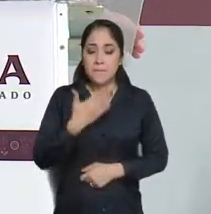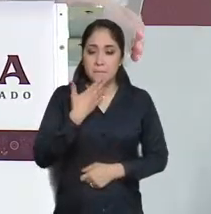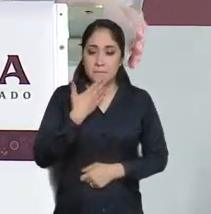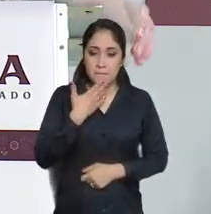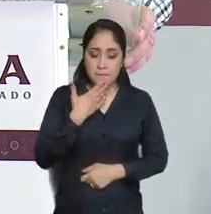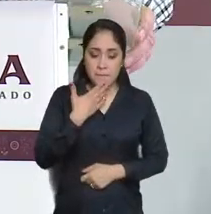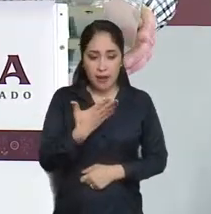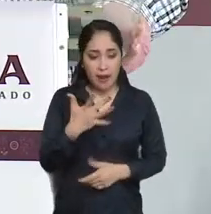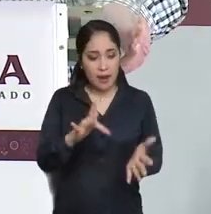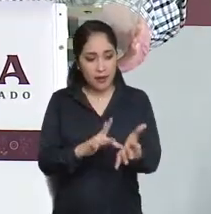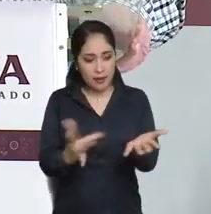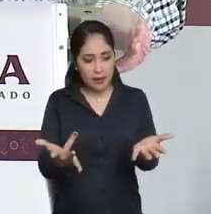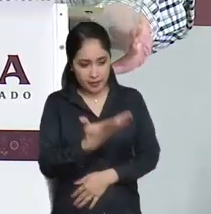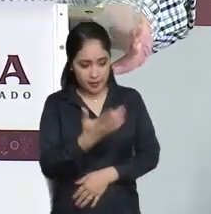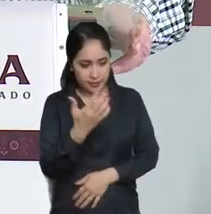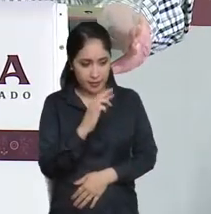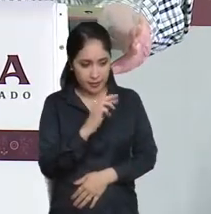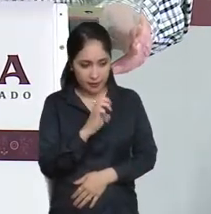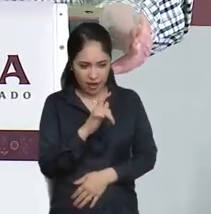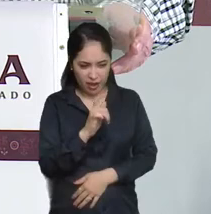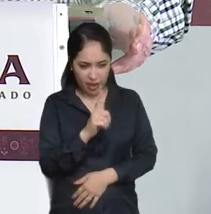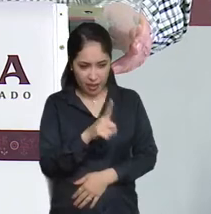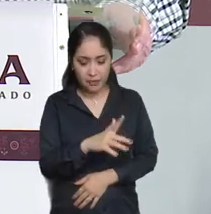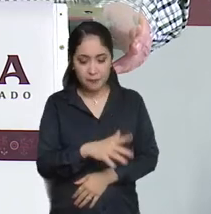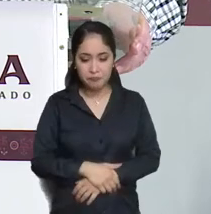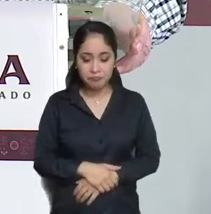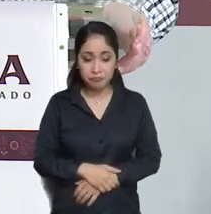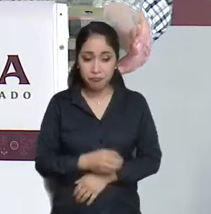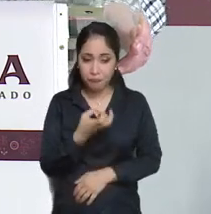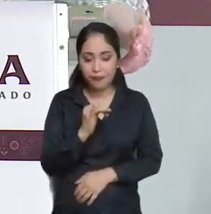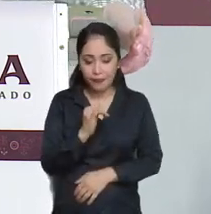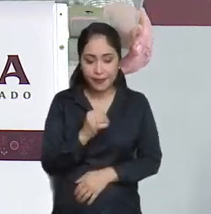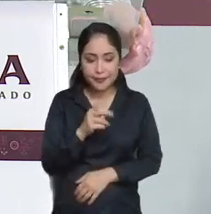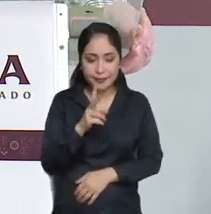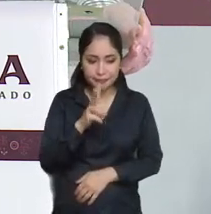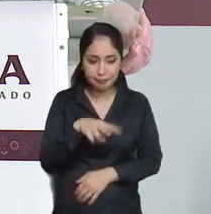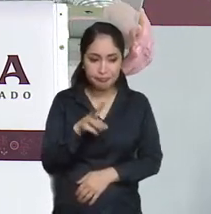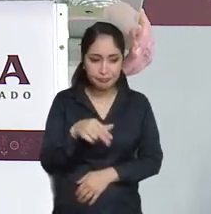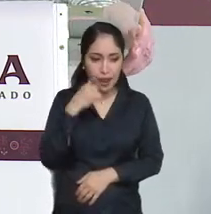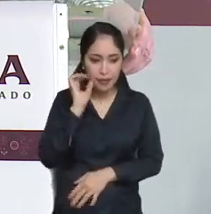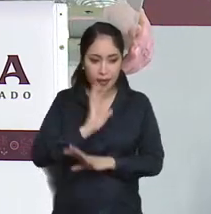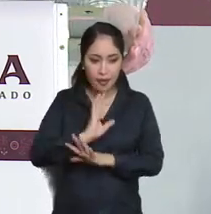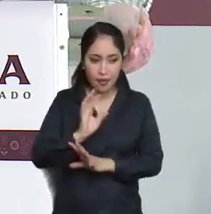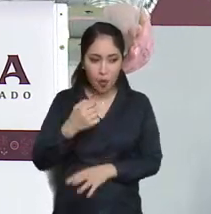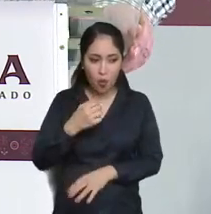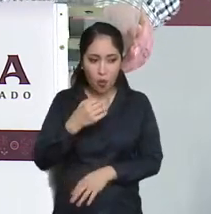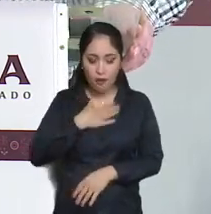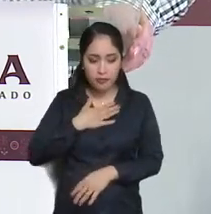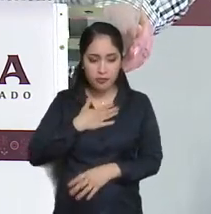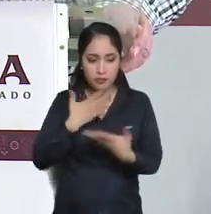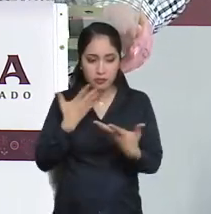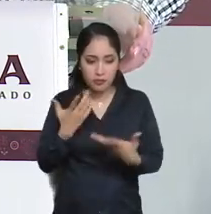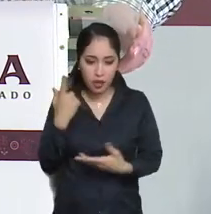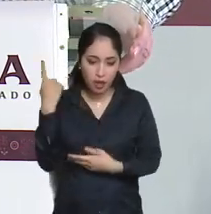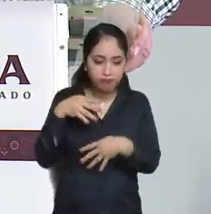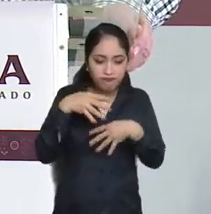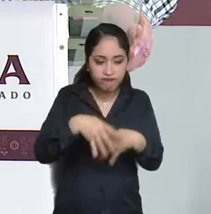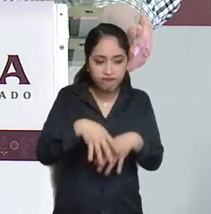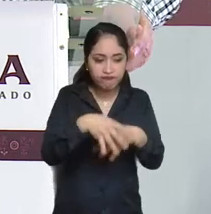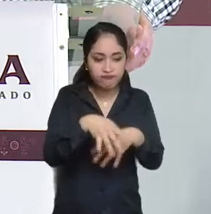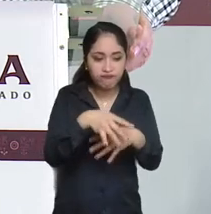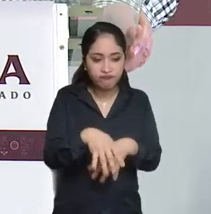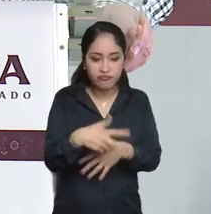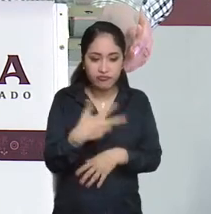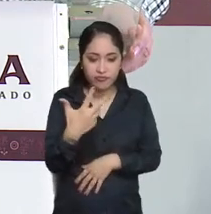Bueno, en efecto, sí, ayer tuvimos conocimiento de que se hicieron marchas. Tú tienes más precisión de 3 estados. Sabíamos